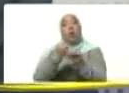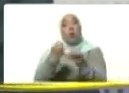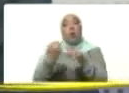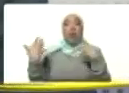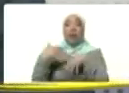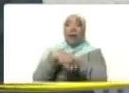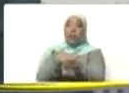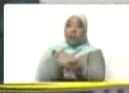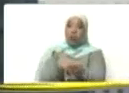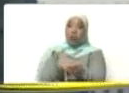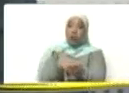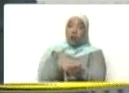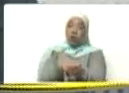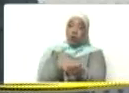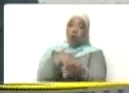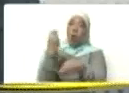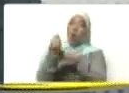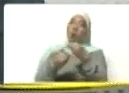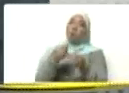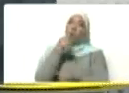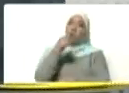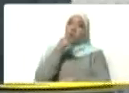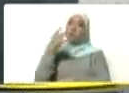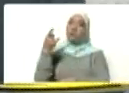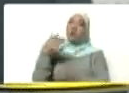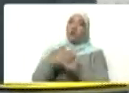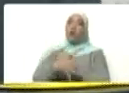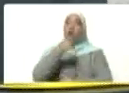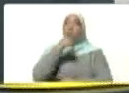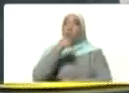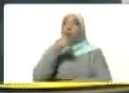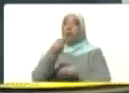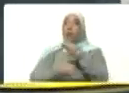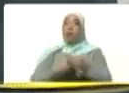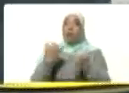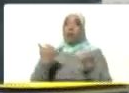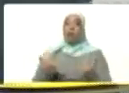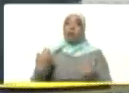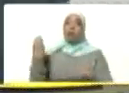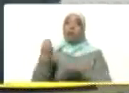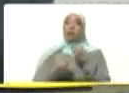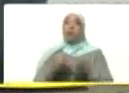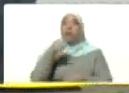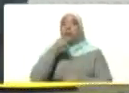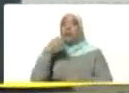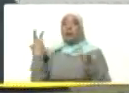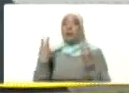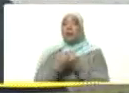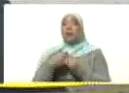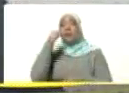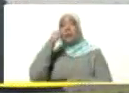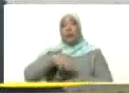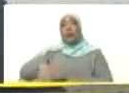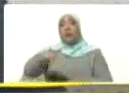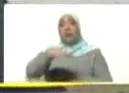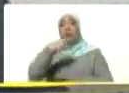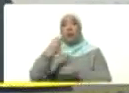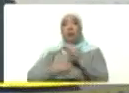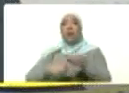integración, which is ALBA TCP, que es el ALBA TCP, arises to serve people, surge para servir a los